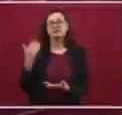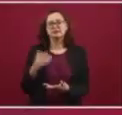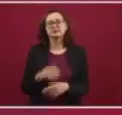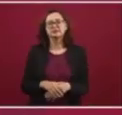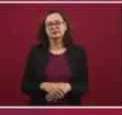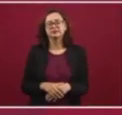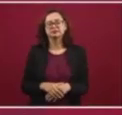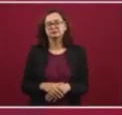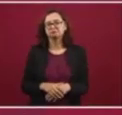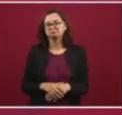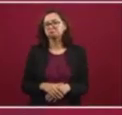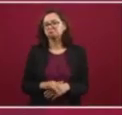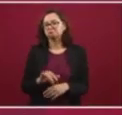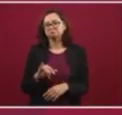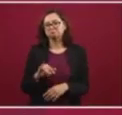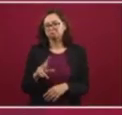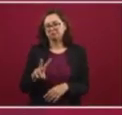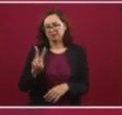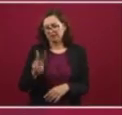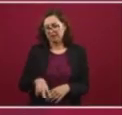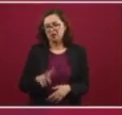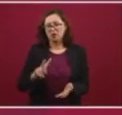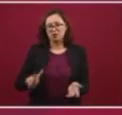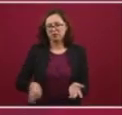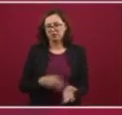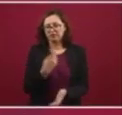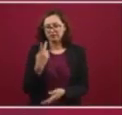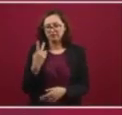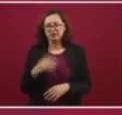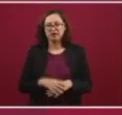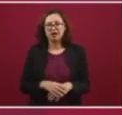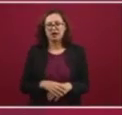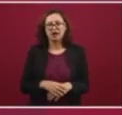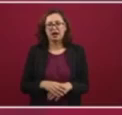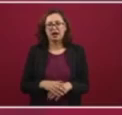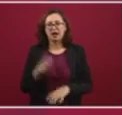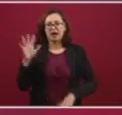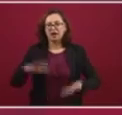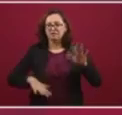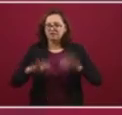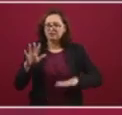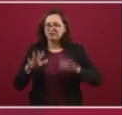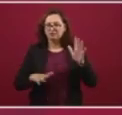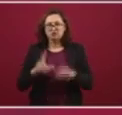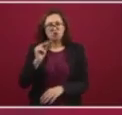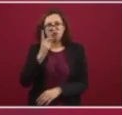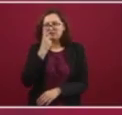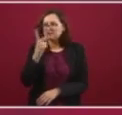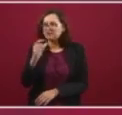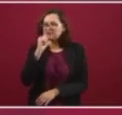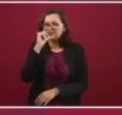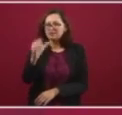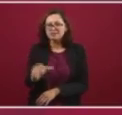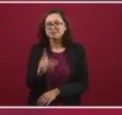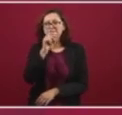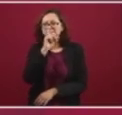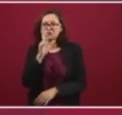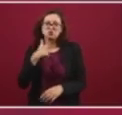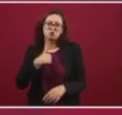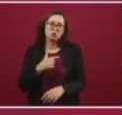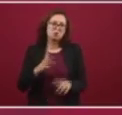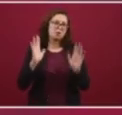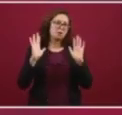lo repito, a veces no se refleja en los medios, por eso parezco disco